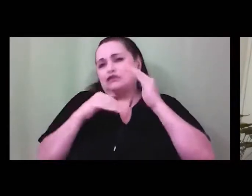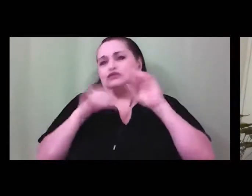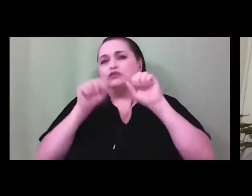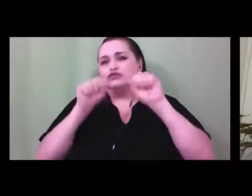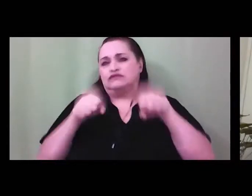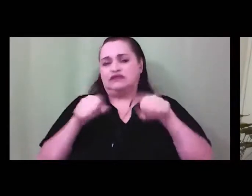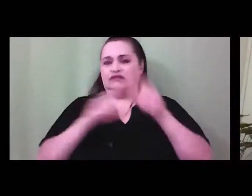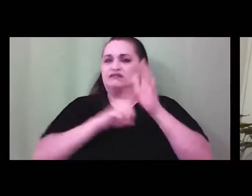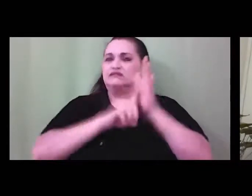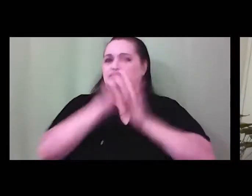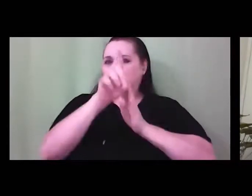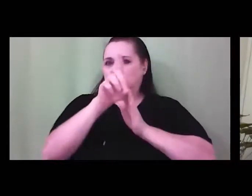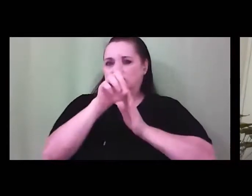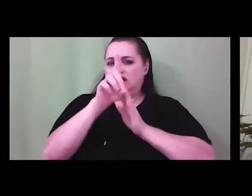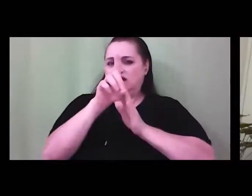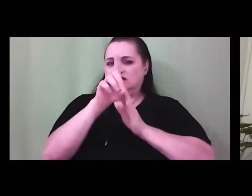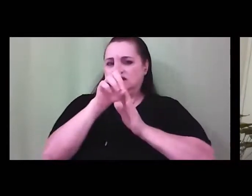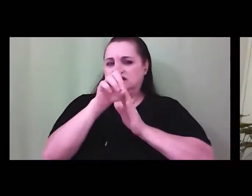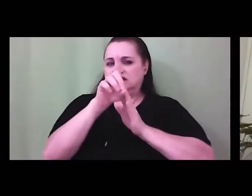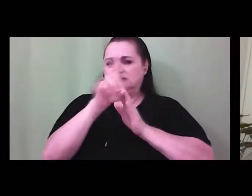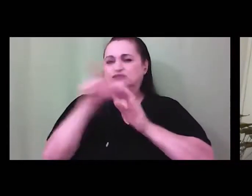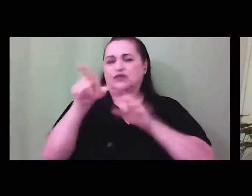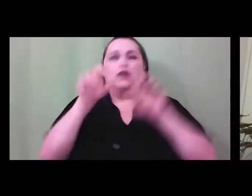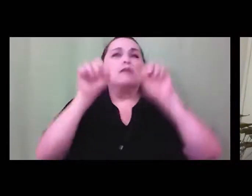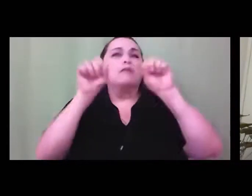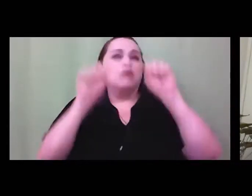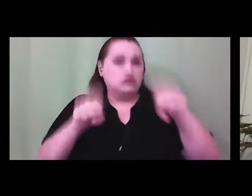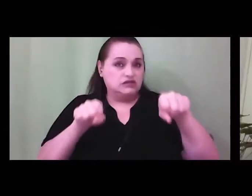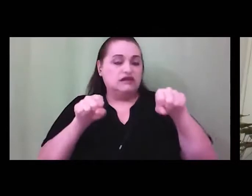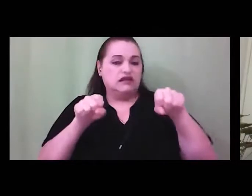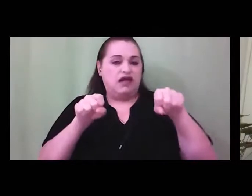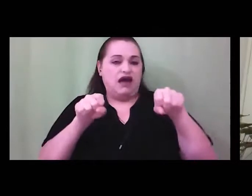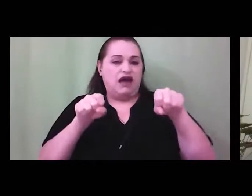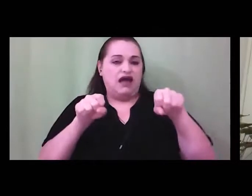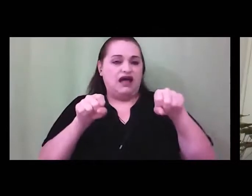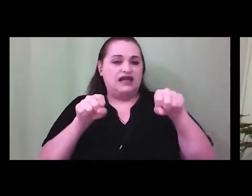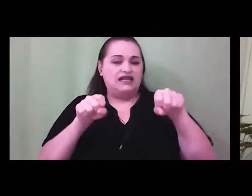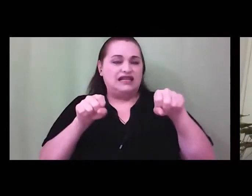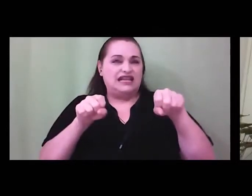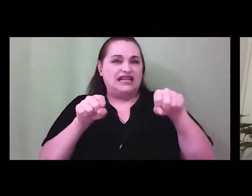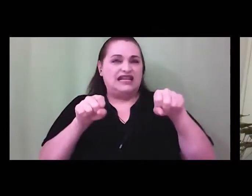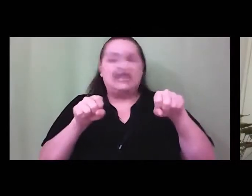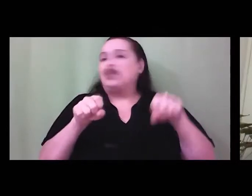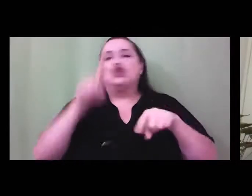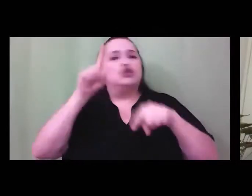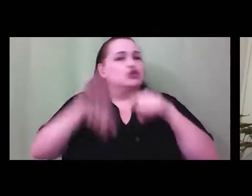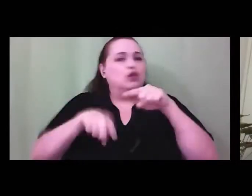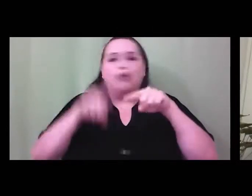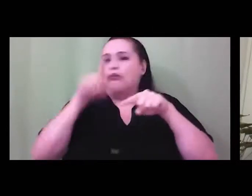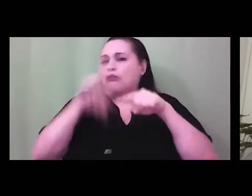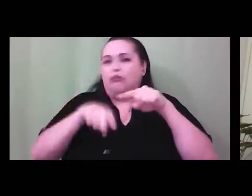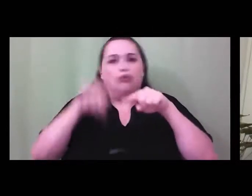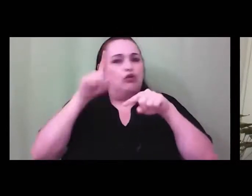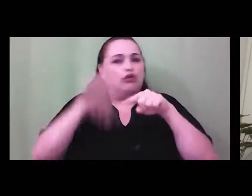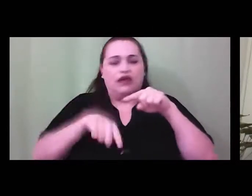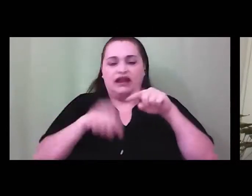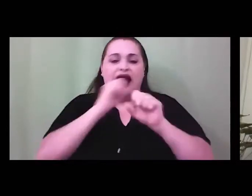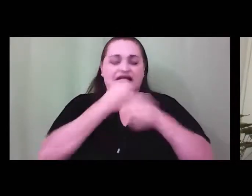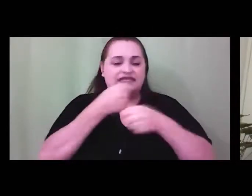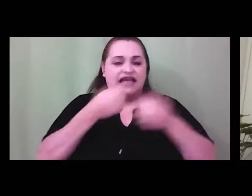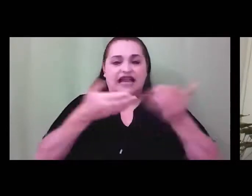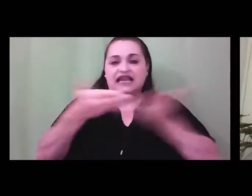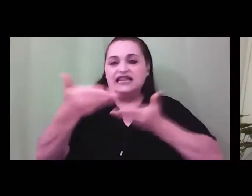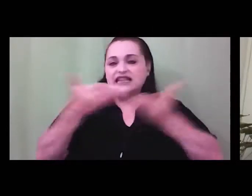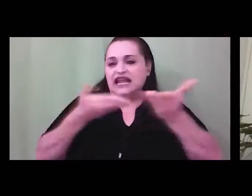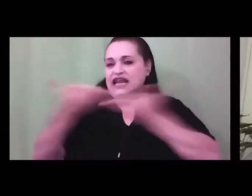de caer en posibilidades, en imposibilidades, mejor dicho, de hacer intercambios de